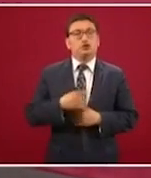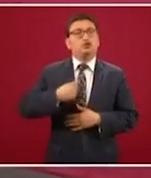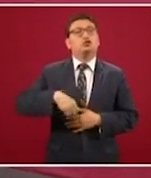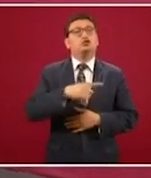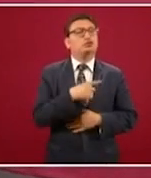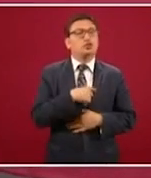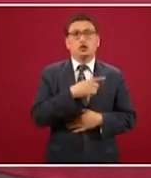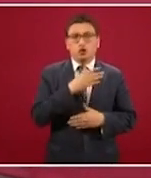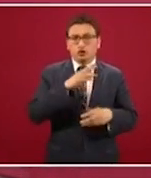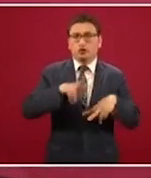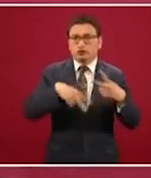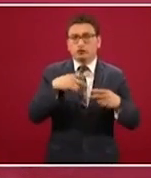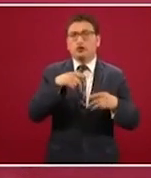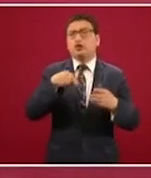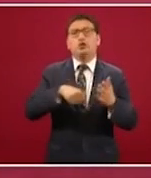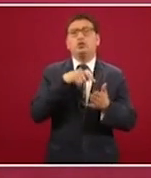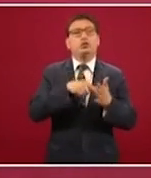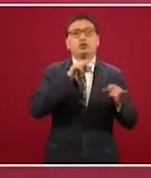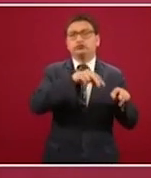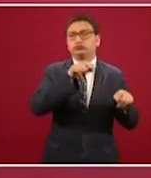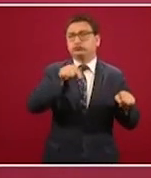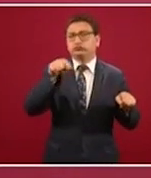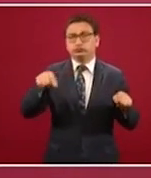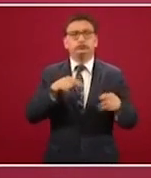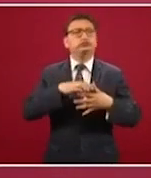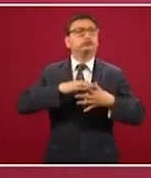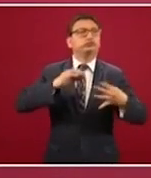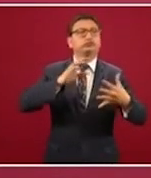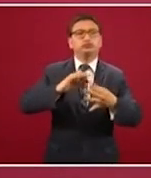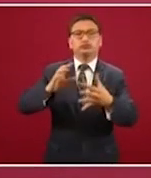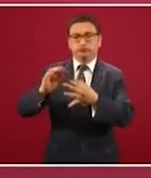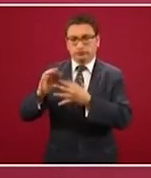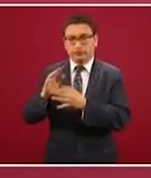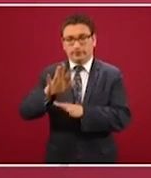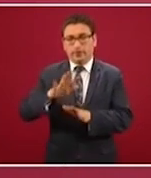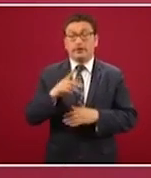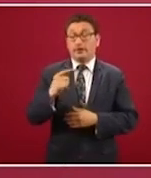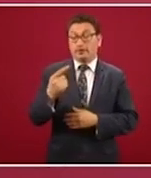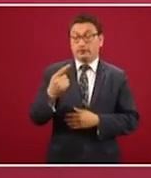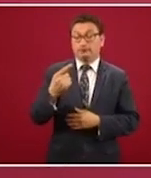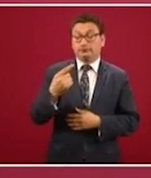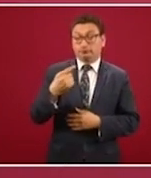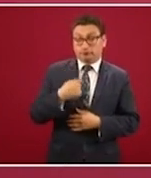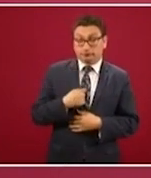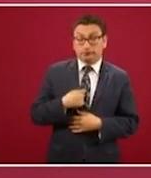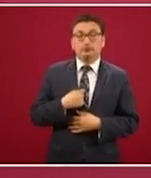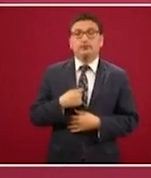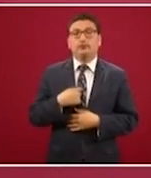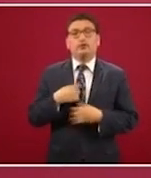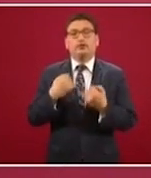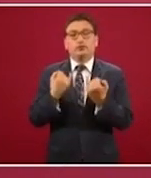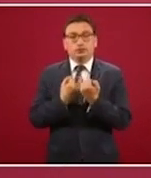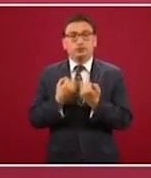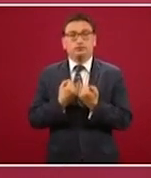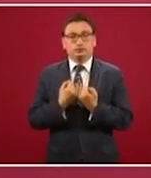demócratas, todas las plazas públicas. Y me tocó entonces ir